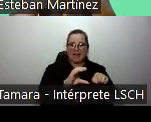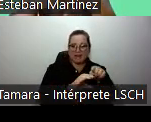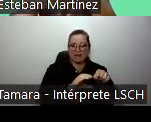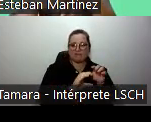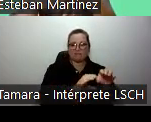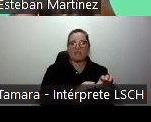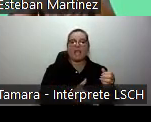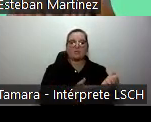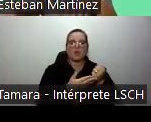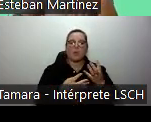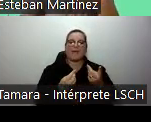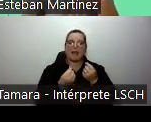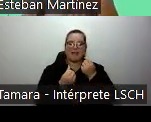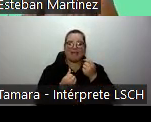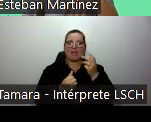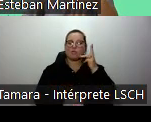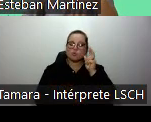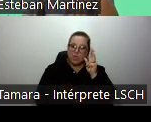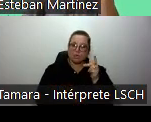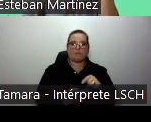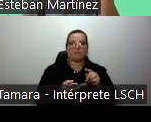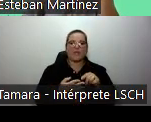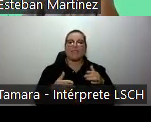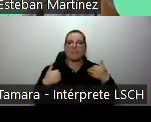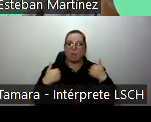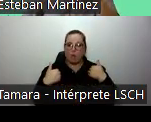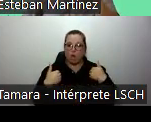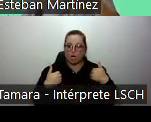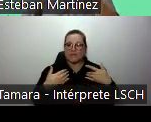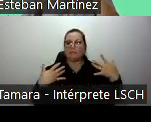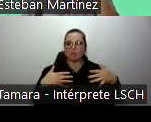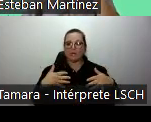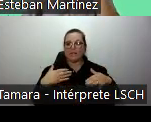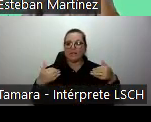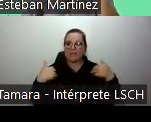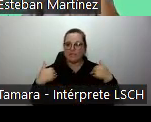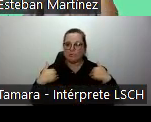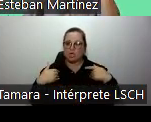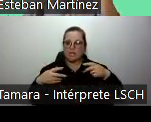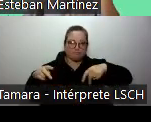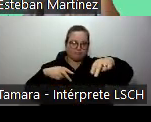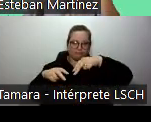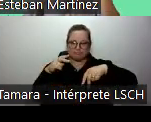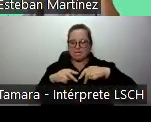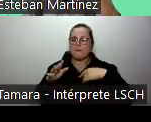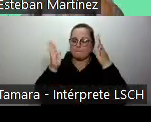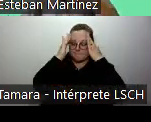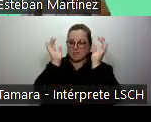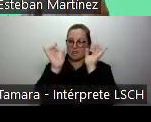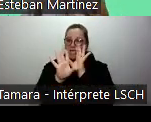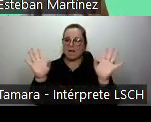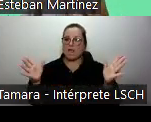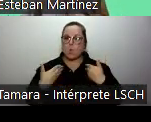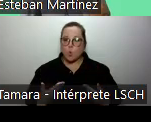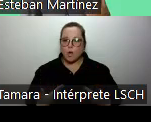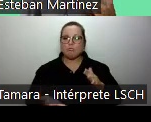ayudar mucho a la calidad del sueño hacer deporte por favor sigan haciendo deporte tienes que tener tu mente Clara eh tu cuerpo tiene